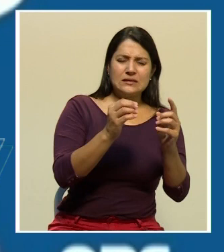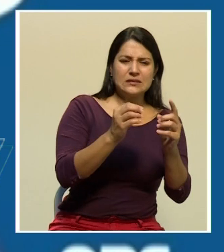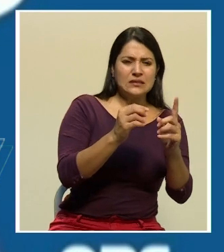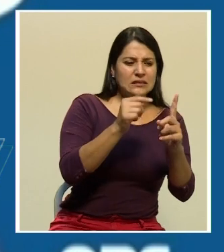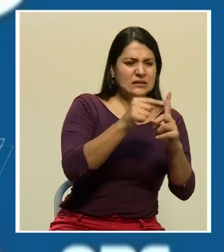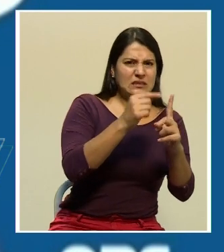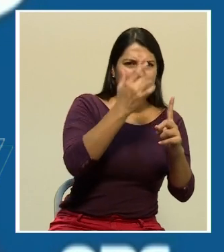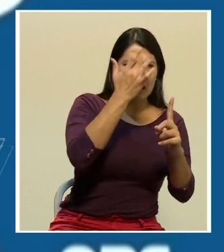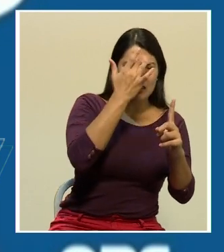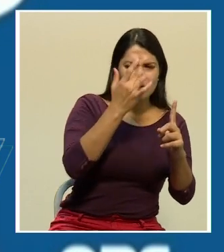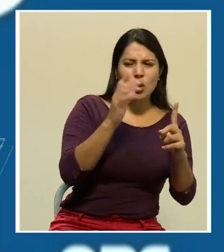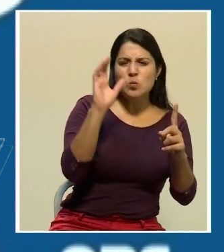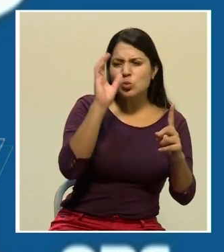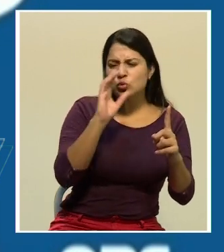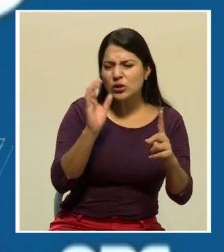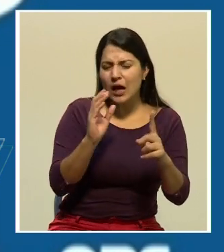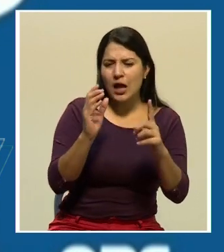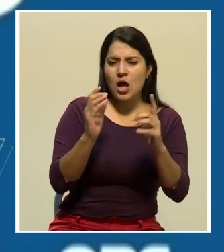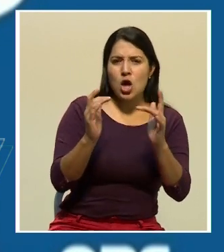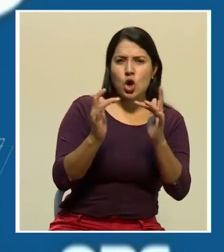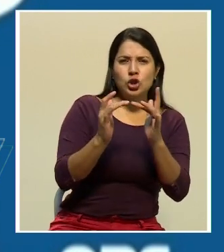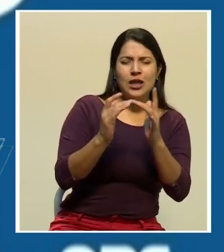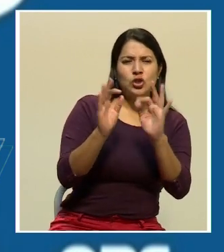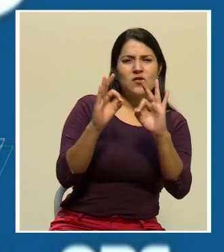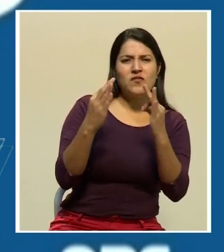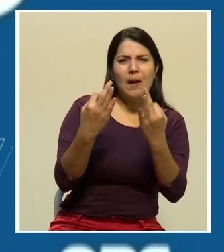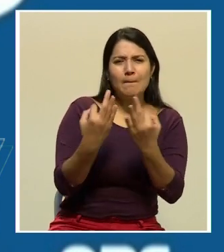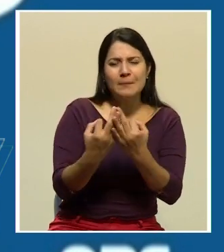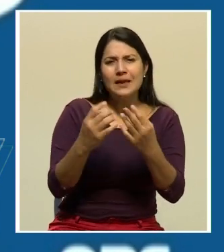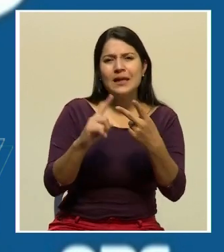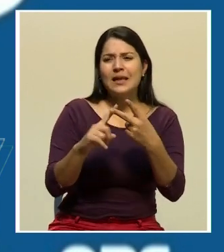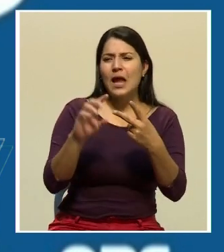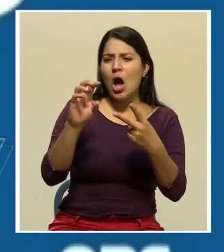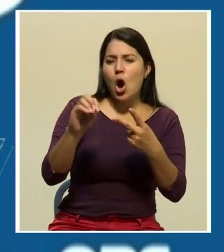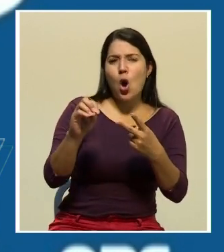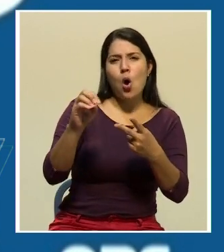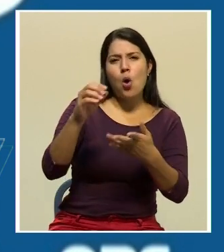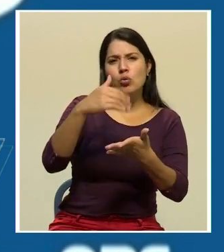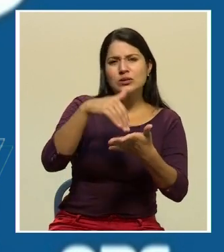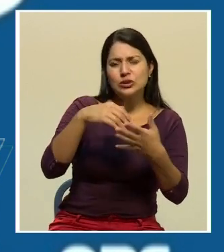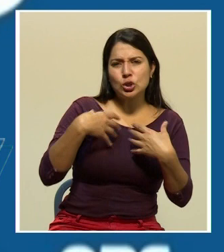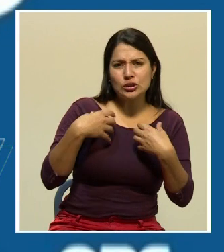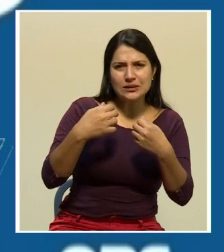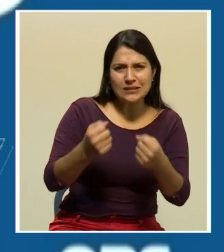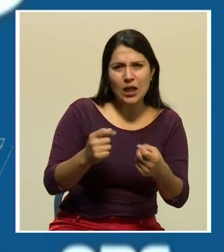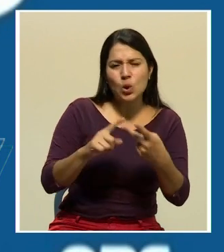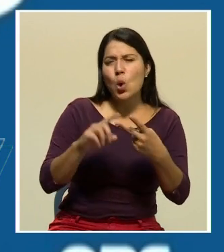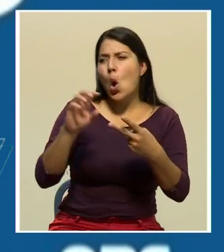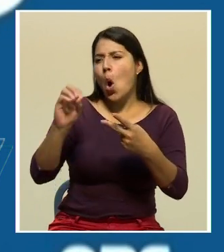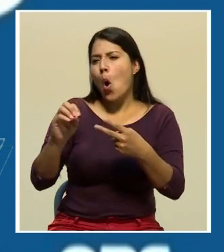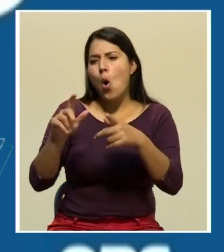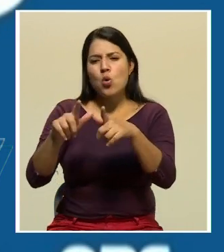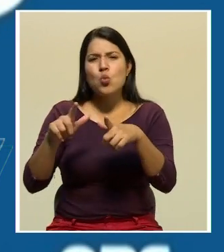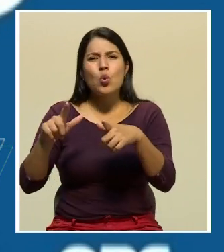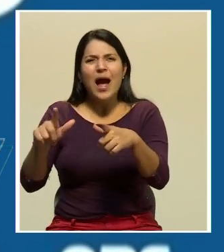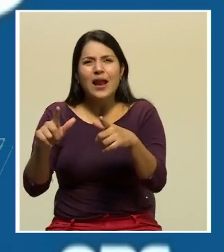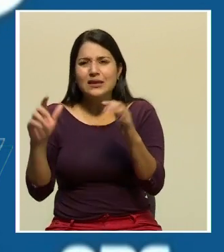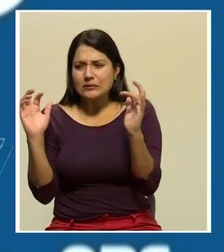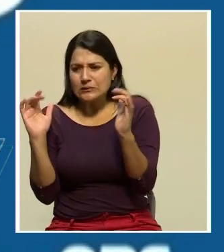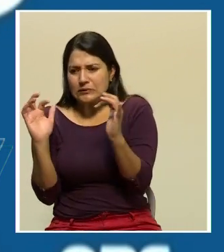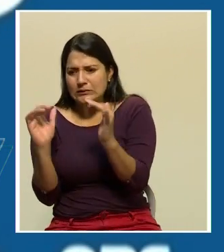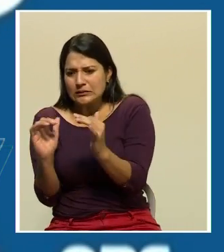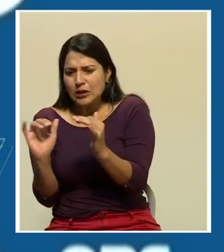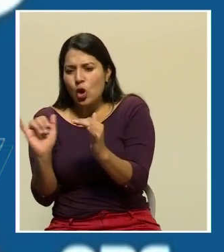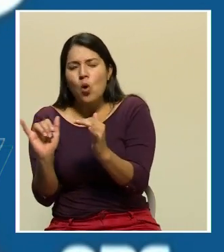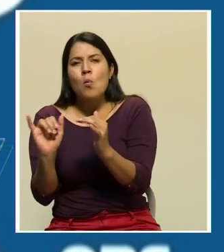personal sanitario, los establecimientos cerrados de alto riesgo, como dormitorios colectivos, centros de reclusión, asilos, y